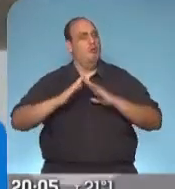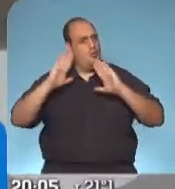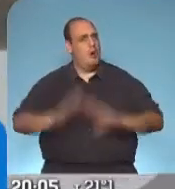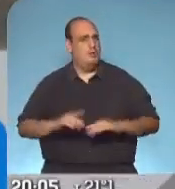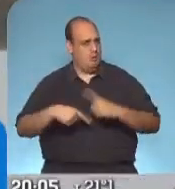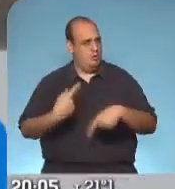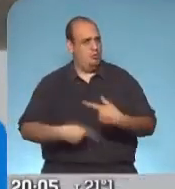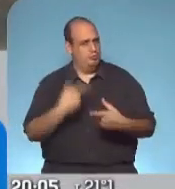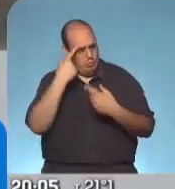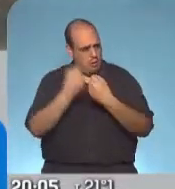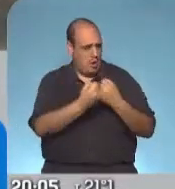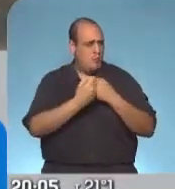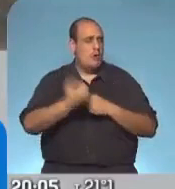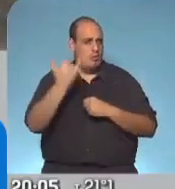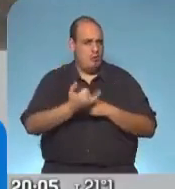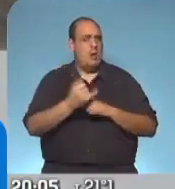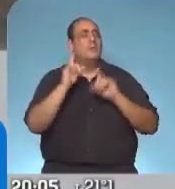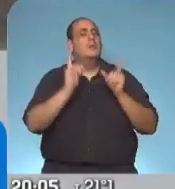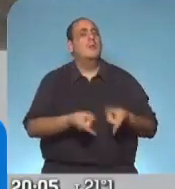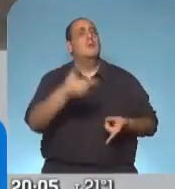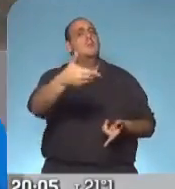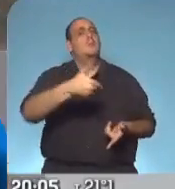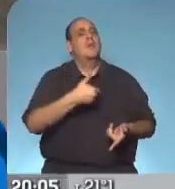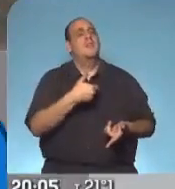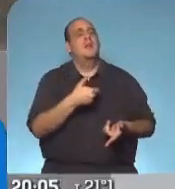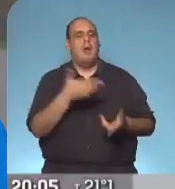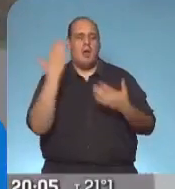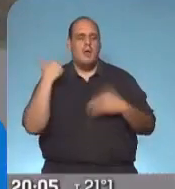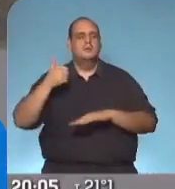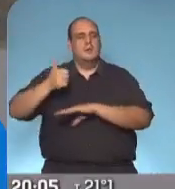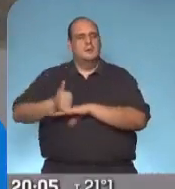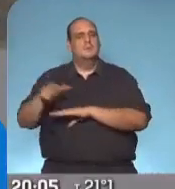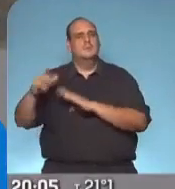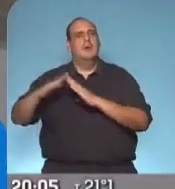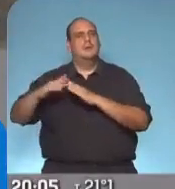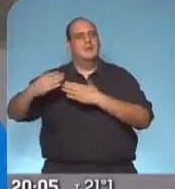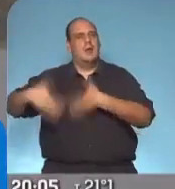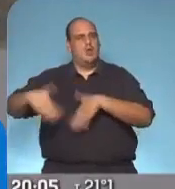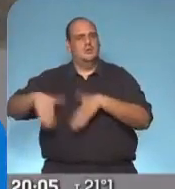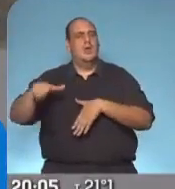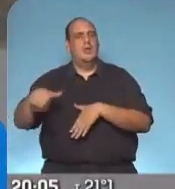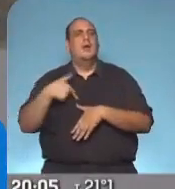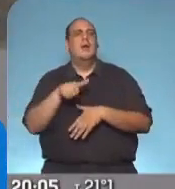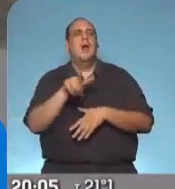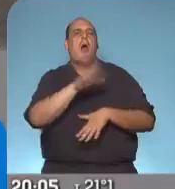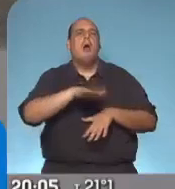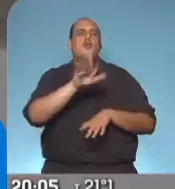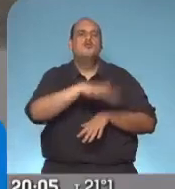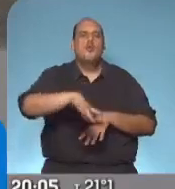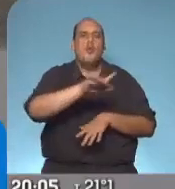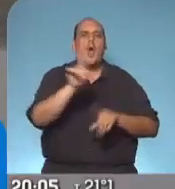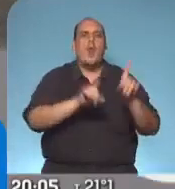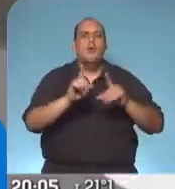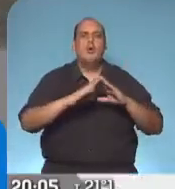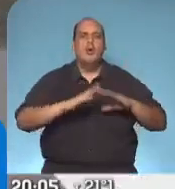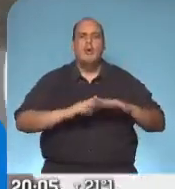además le piden, como ha sucedido y habíamos adelantado ayer en el móvil desde Casa de Gobierno, el levantamiento focalizado de la